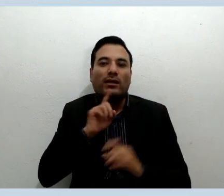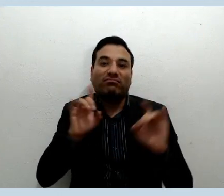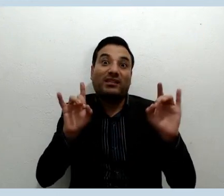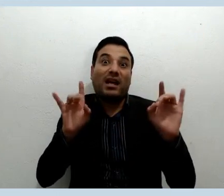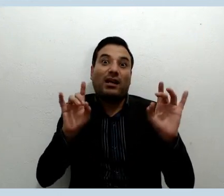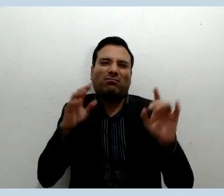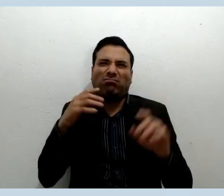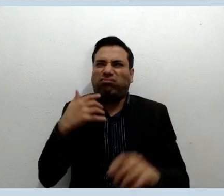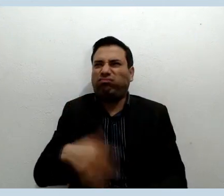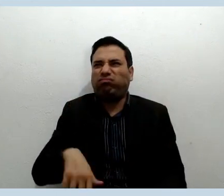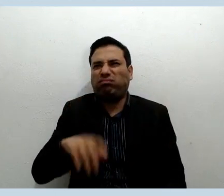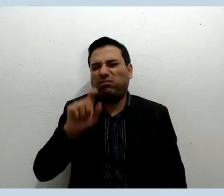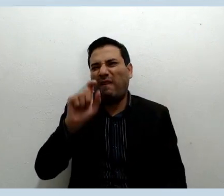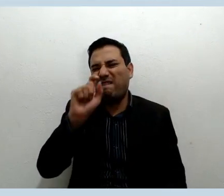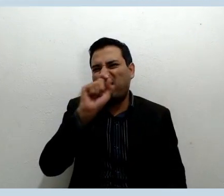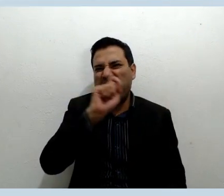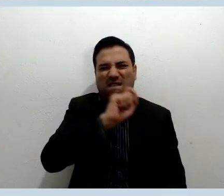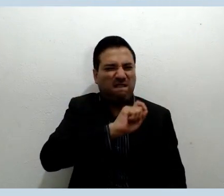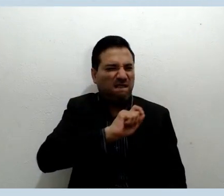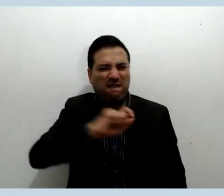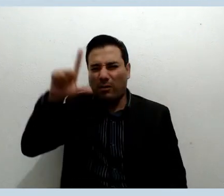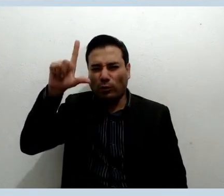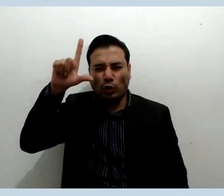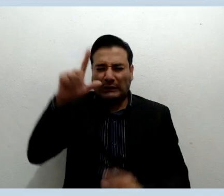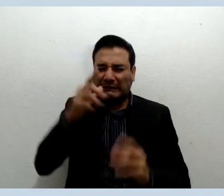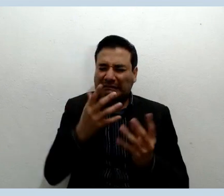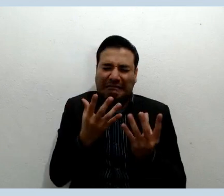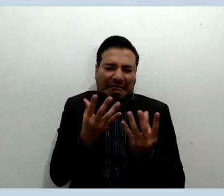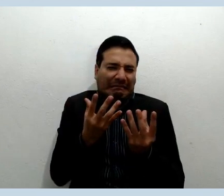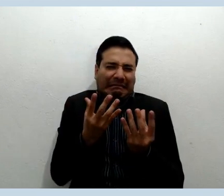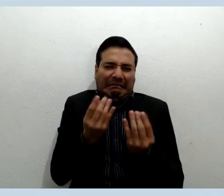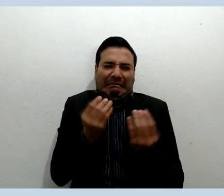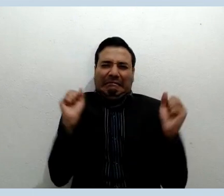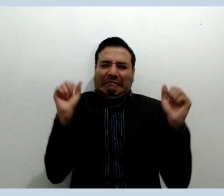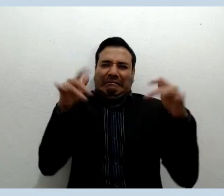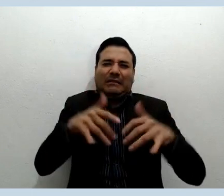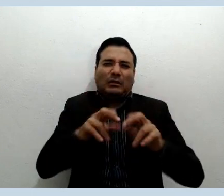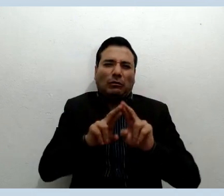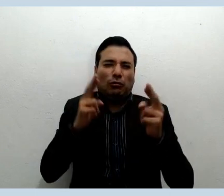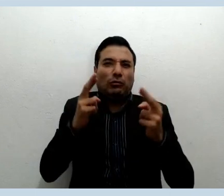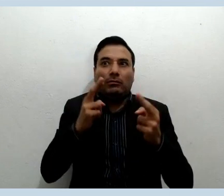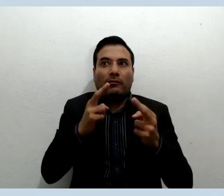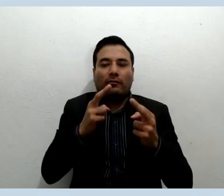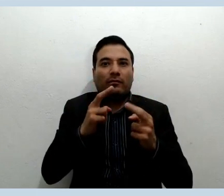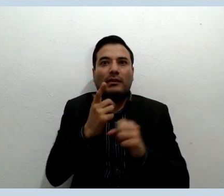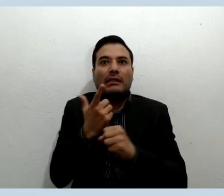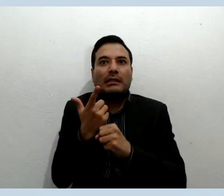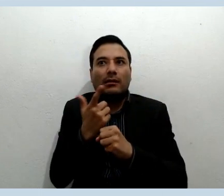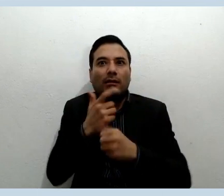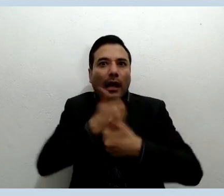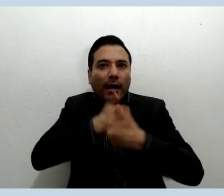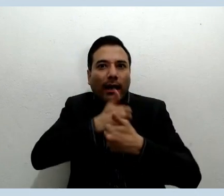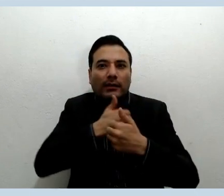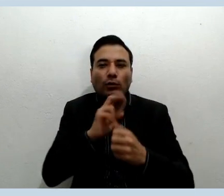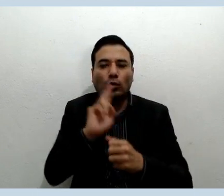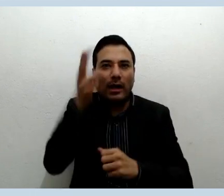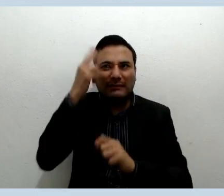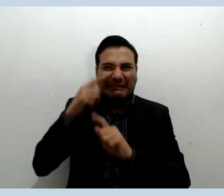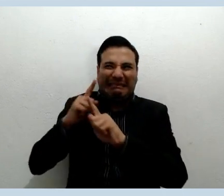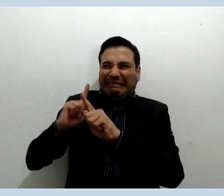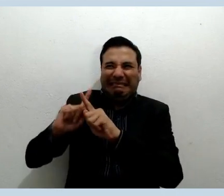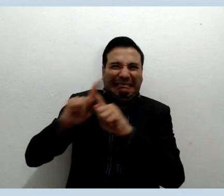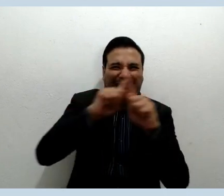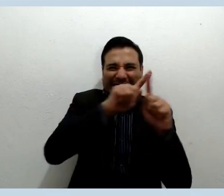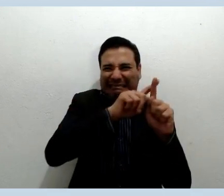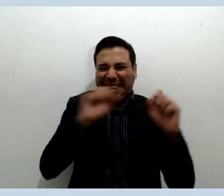es una Rockstar no y se acuerda y se llenó y vinieron de otras carreras entonces siento que también en cuestión del